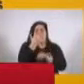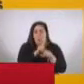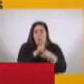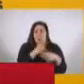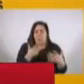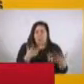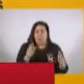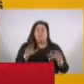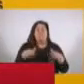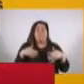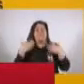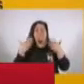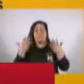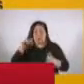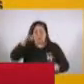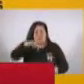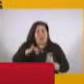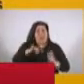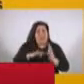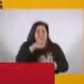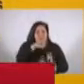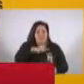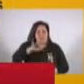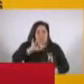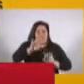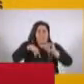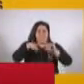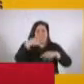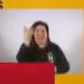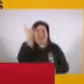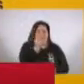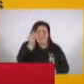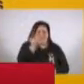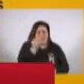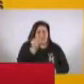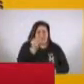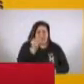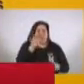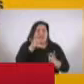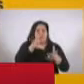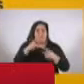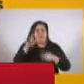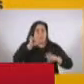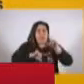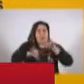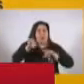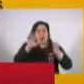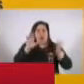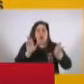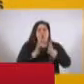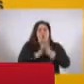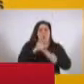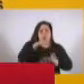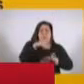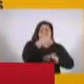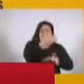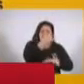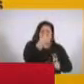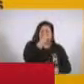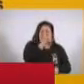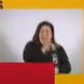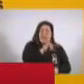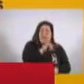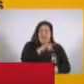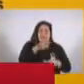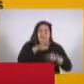al turismo, eso está claro. La cuestión o el debate que está presentando la oposición es, ¿por qué ese segmento? En primer lugar, porque podría